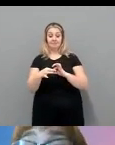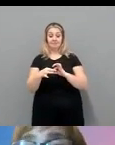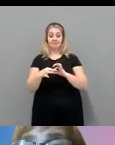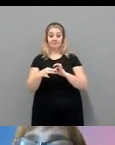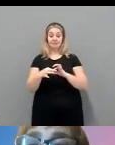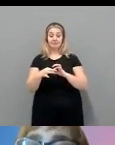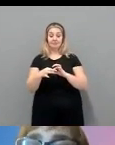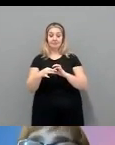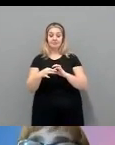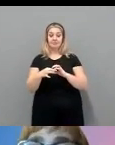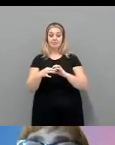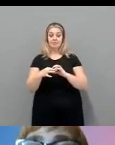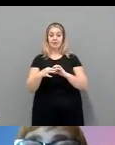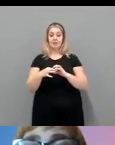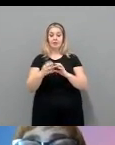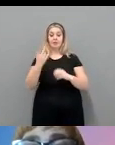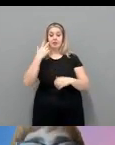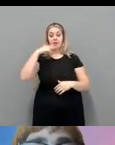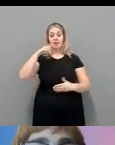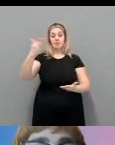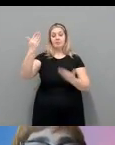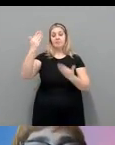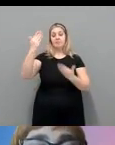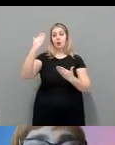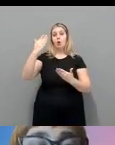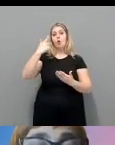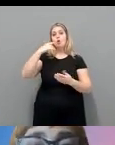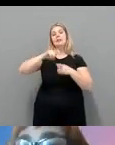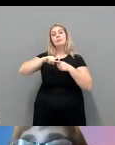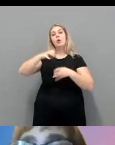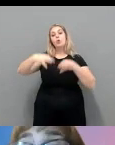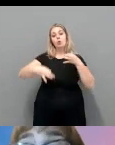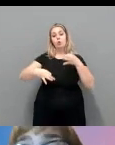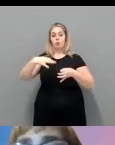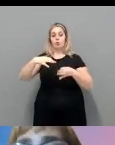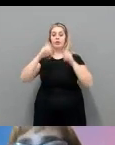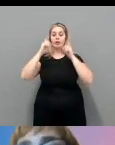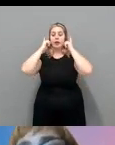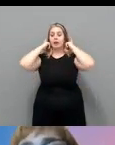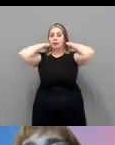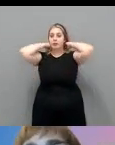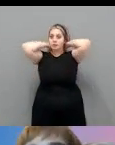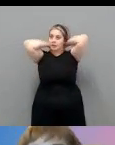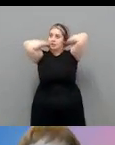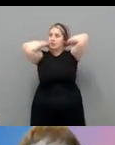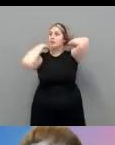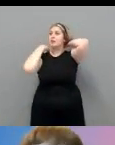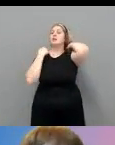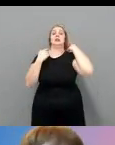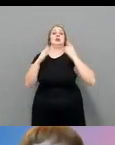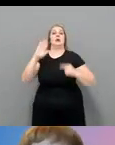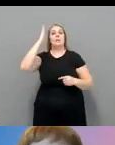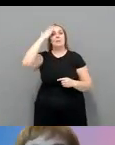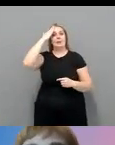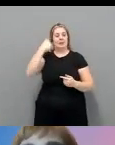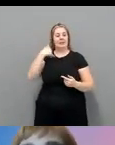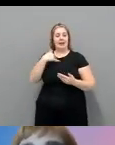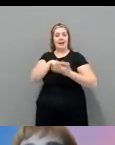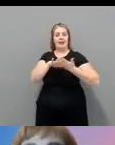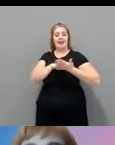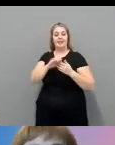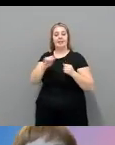un reconocimiento de naturaleza jurídica. De un lado, y lo principal, ya lo he mencionado de algún modo, es la